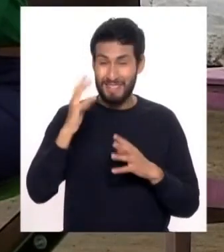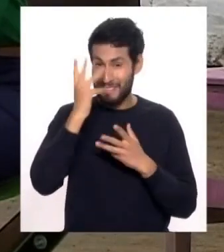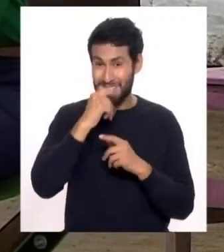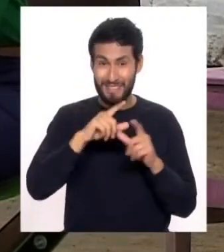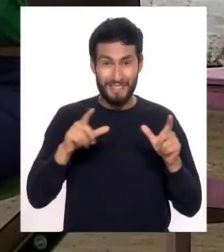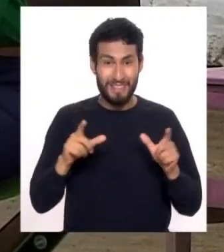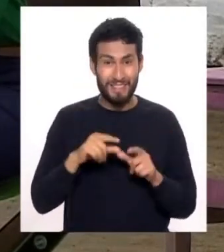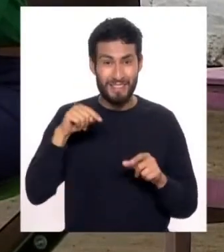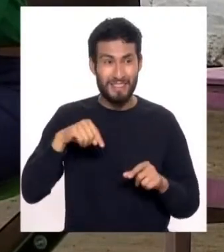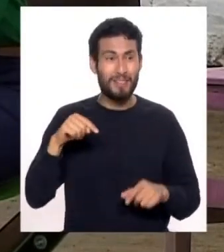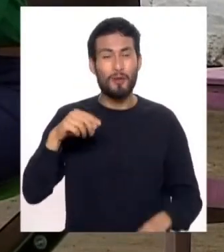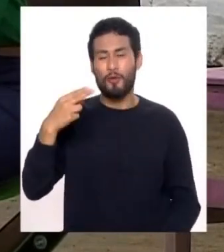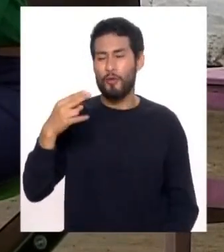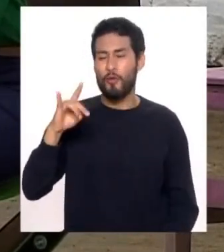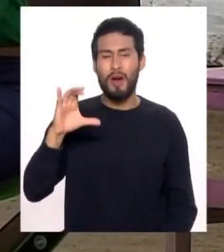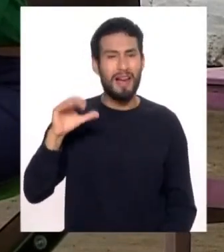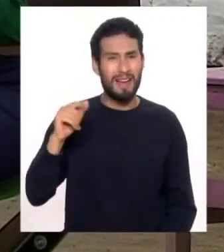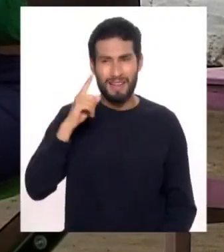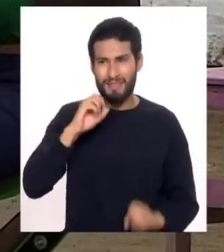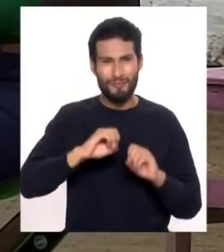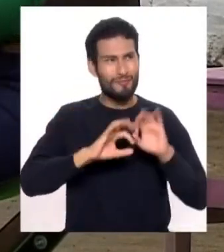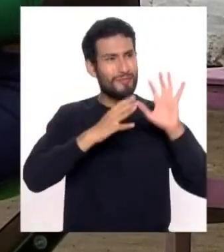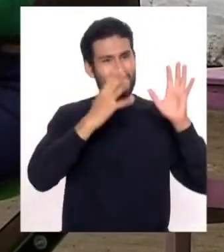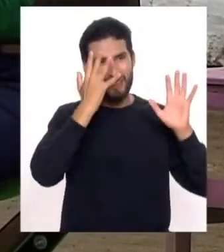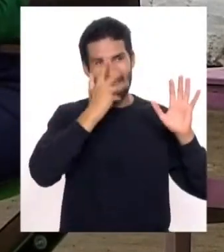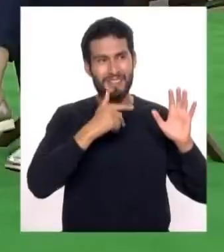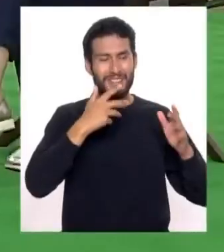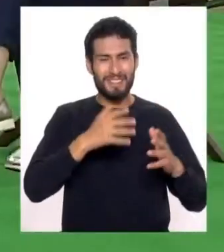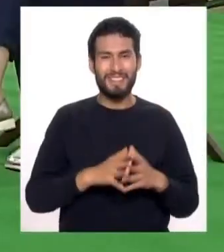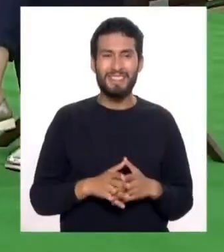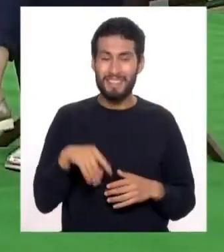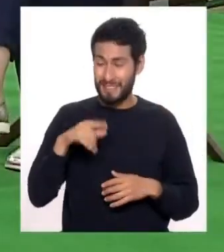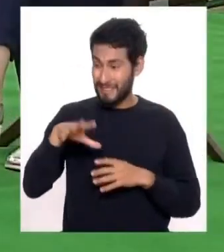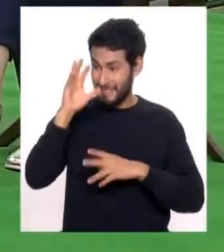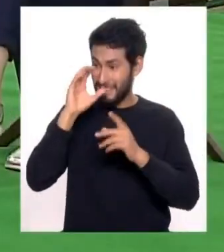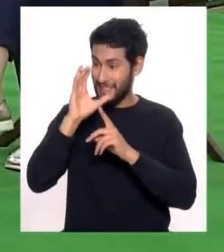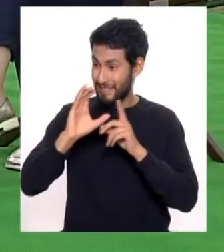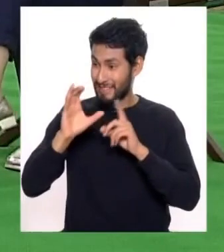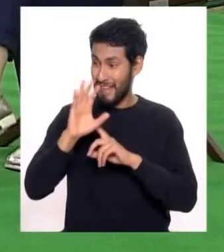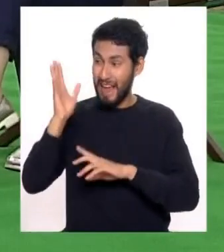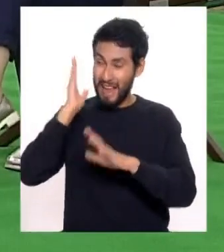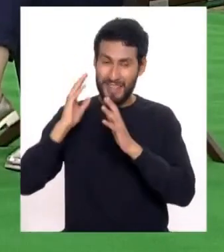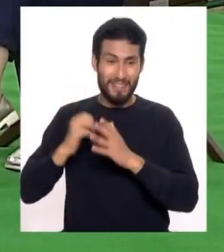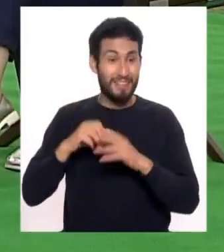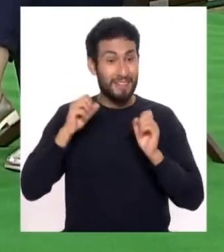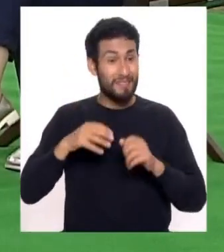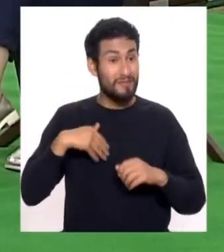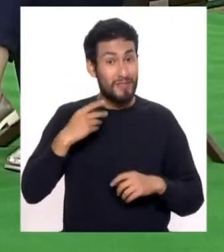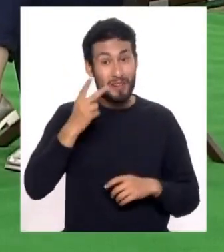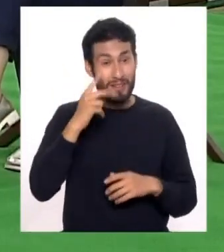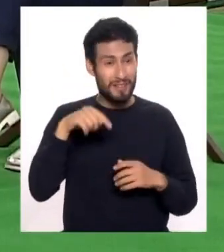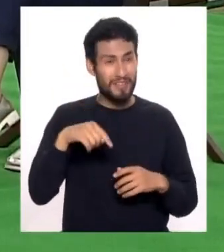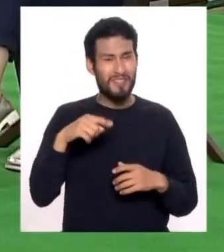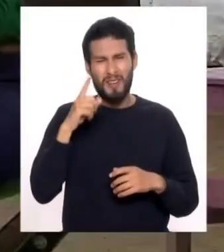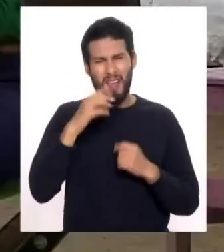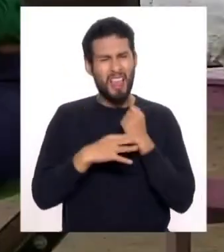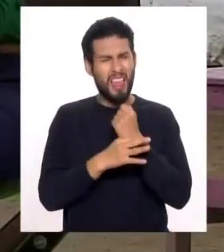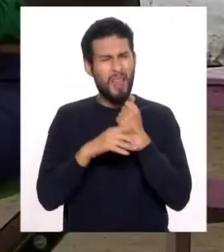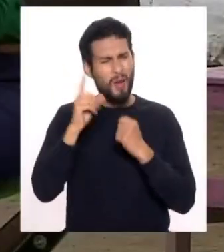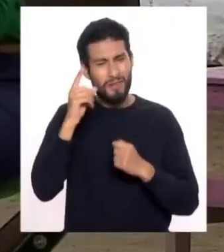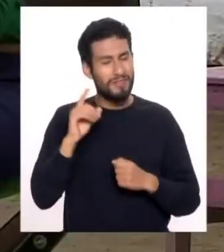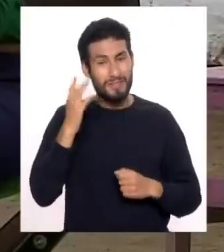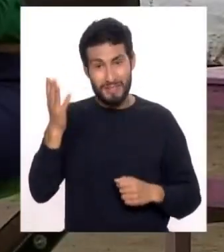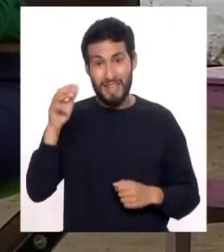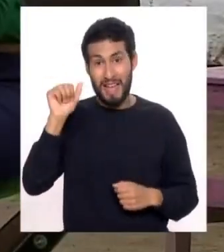lugar en la Huaca Garagay, y tenemos que aprender un poco más de ella. Tenemos que aprender la cultura también. Y para matizarlo, que esto no sea tan médico, vamos